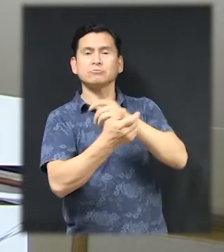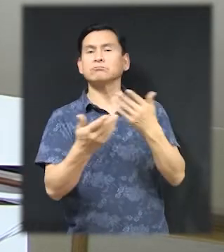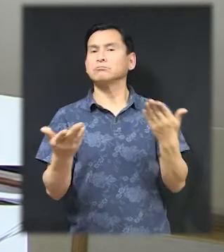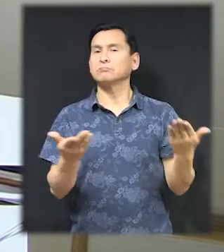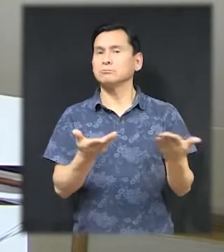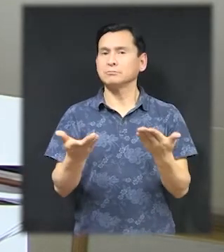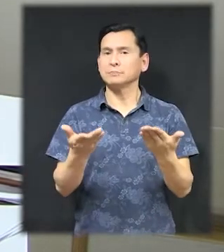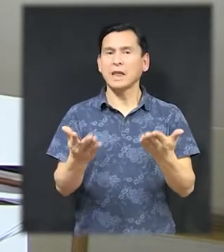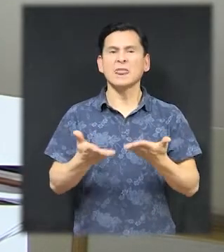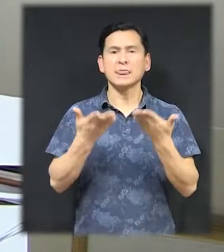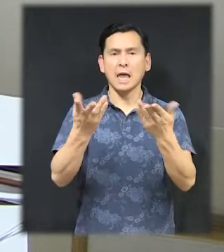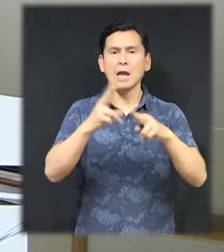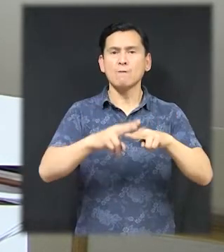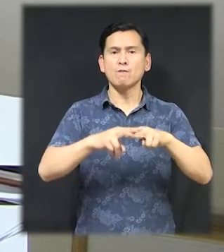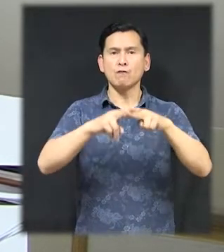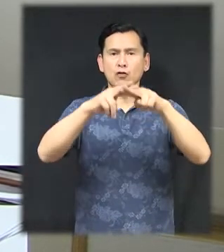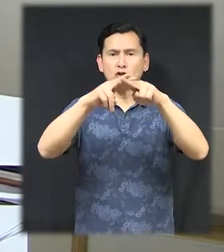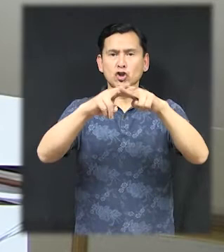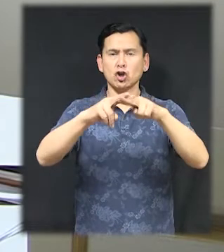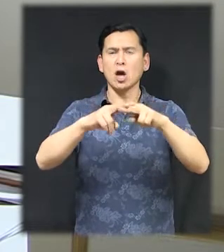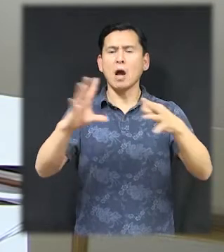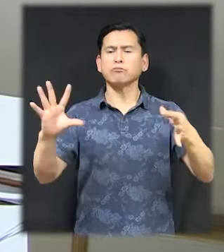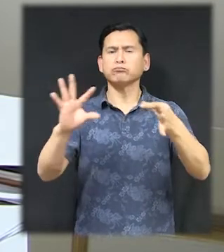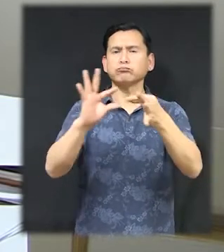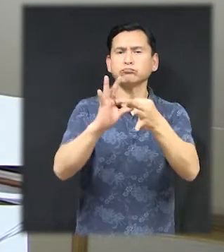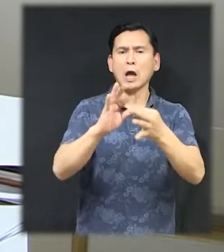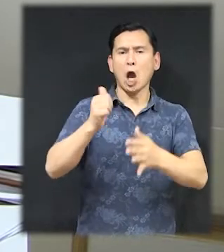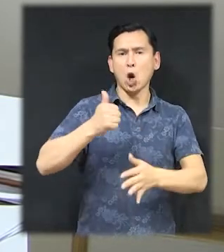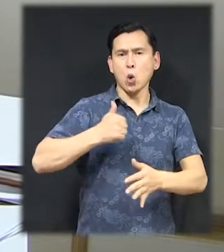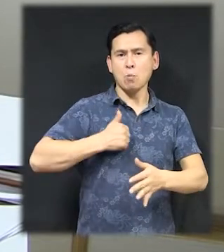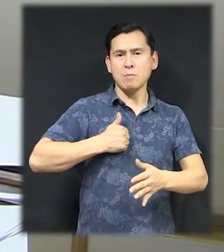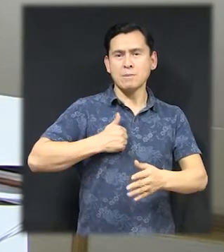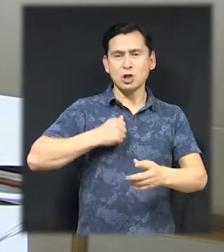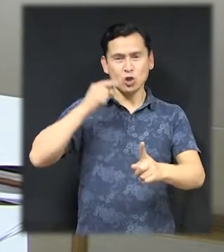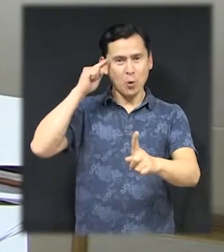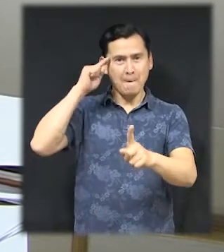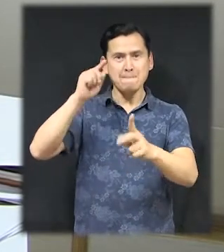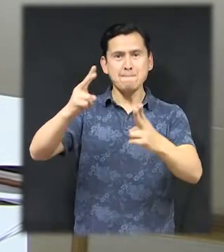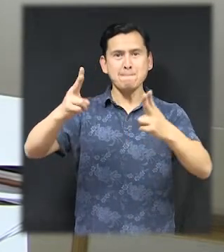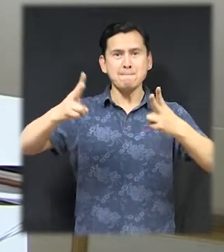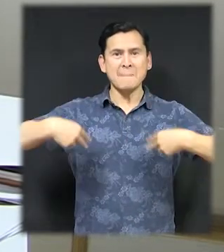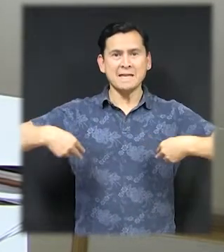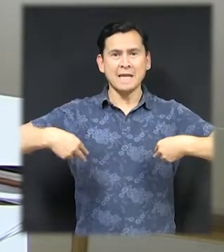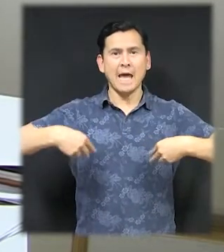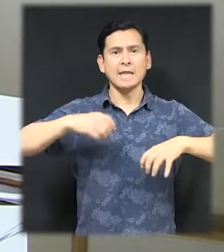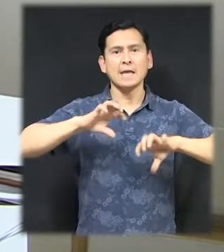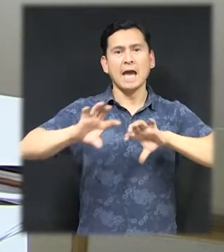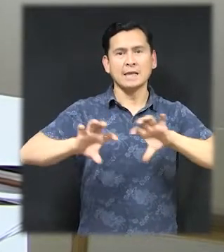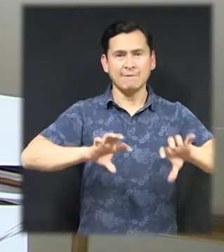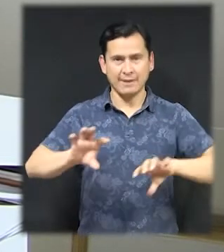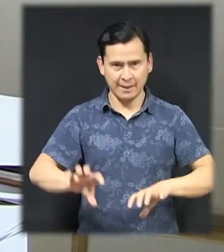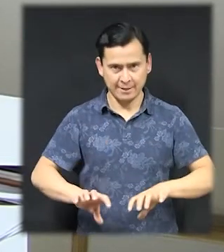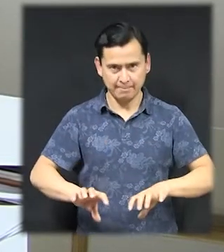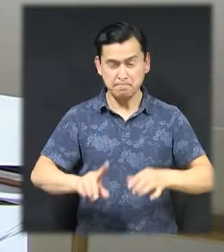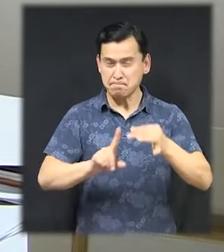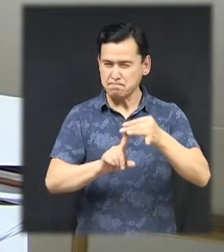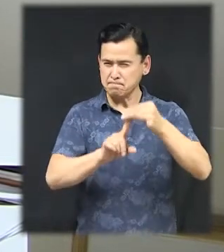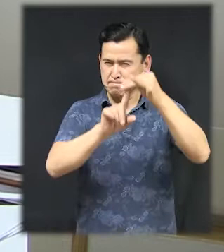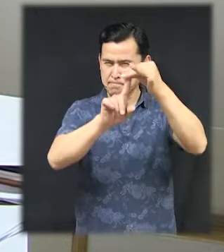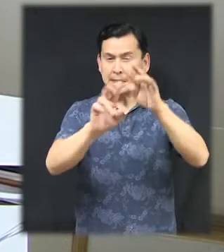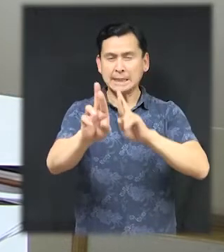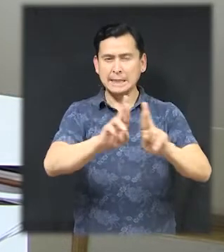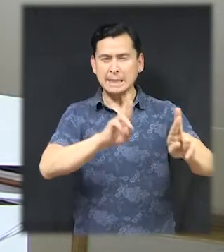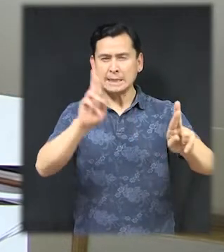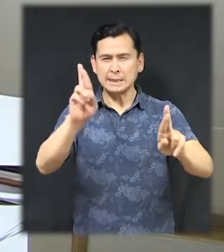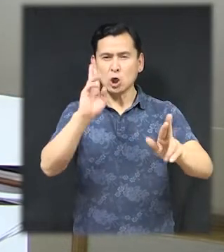con las cirugías mayores ambulatorias y también con la entrega de prestaciones de atención ambulatoria en